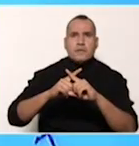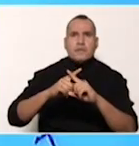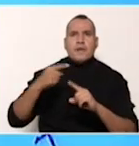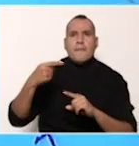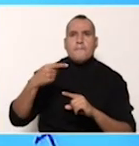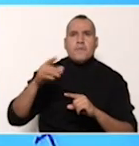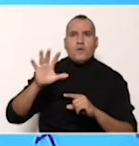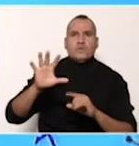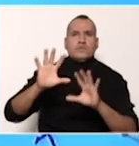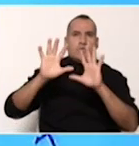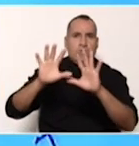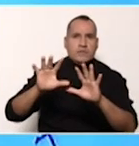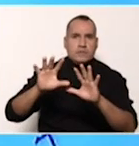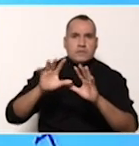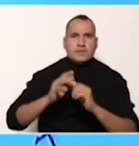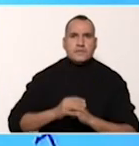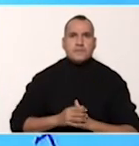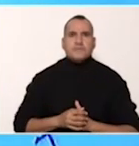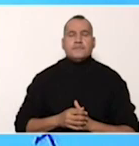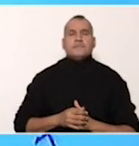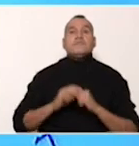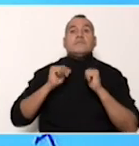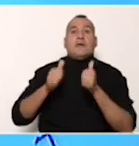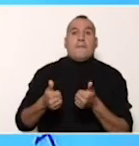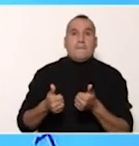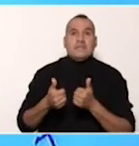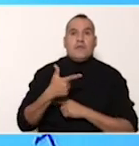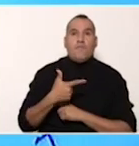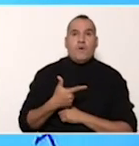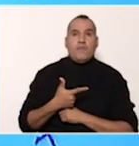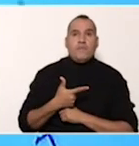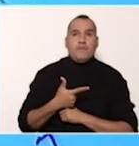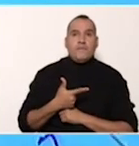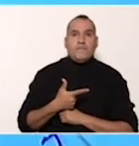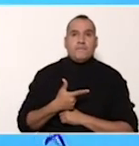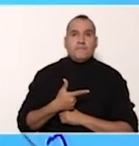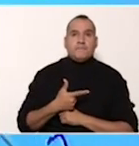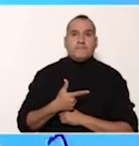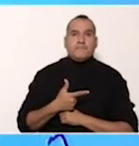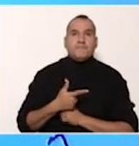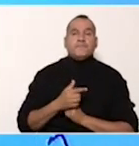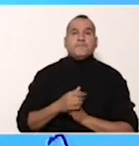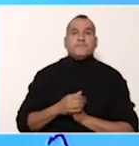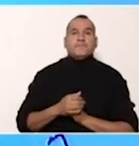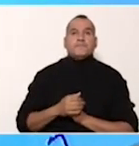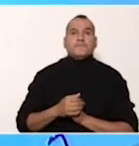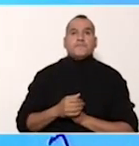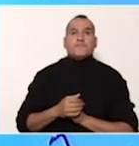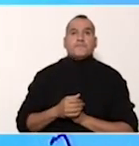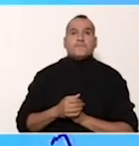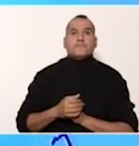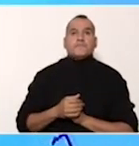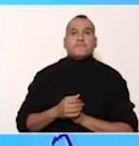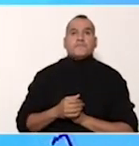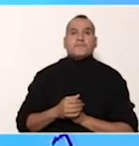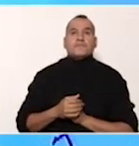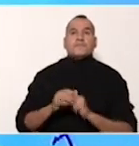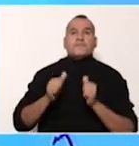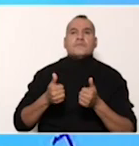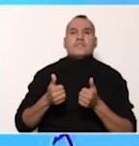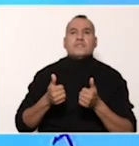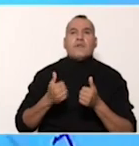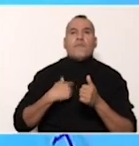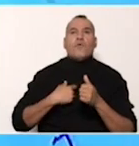X menos 5. Comenzamos a dividir. Se divide el término de la izquierda